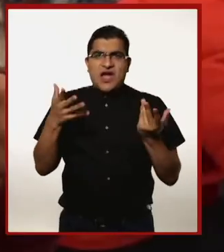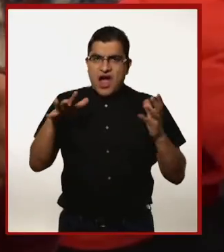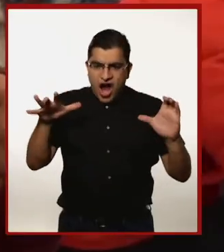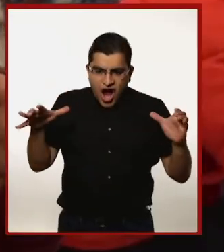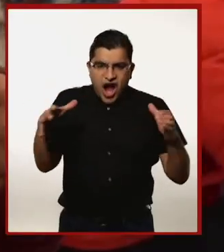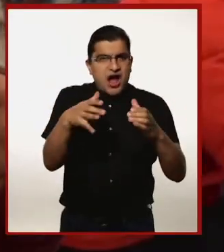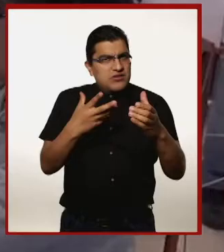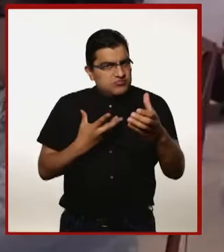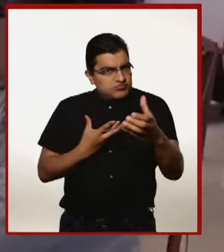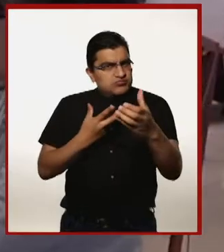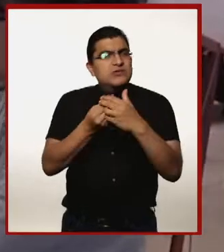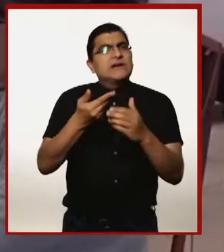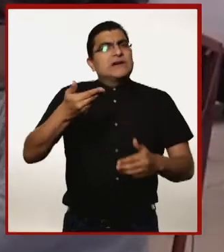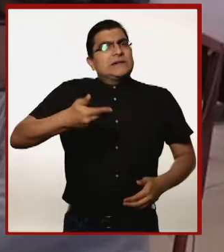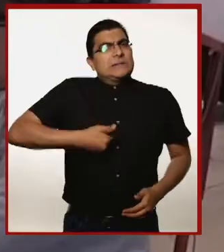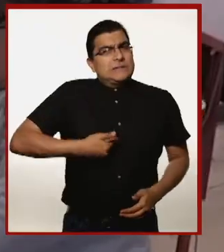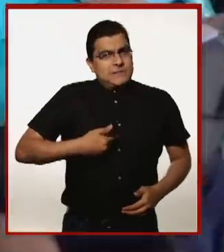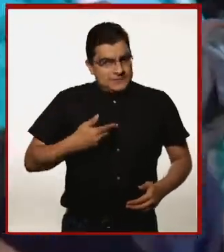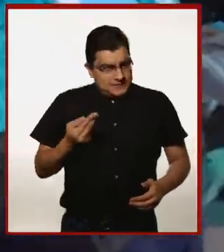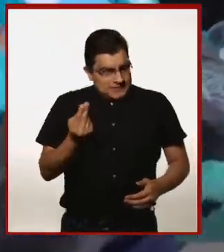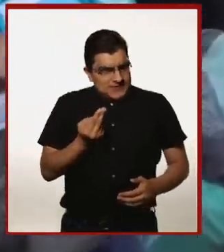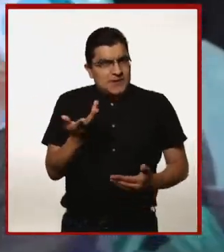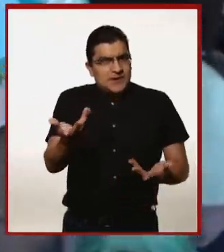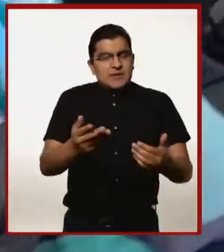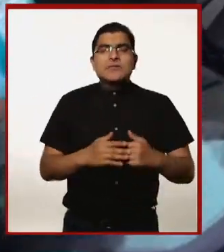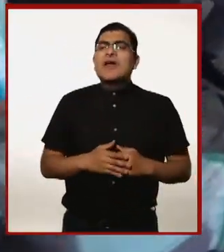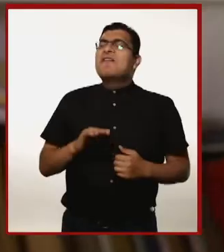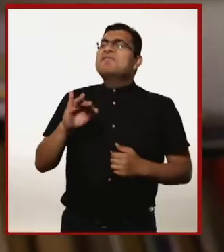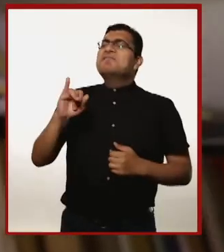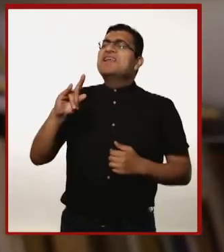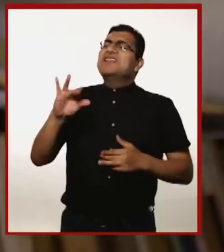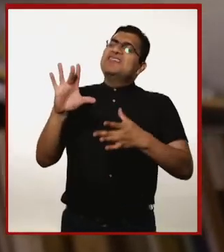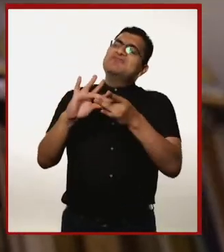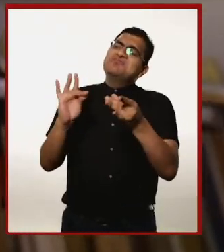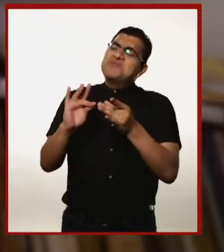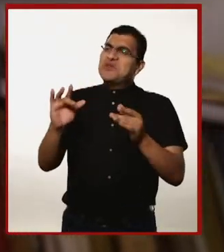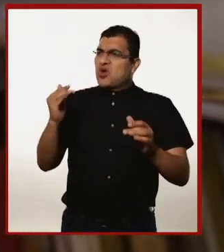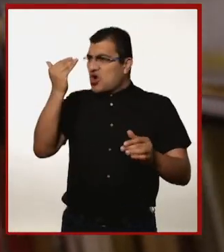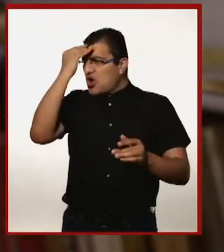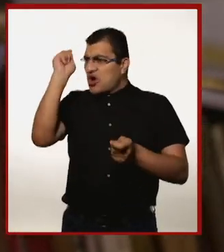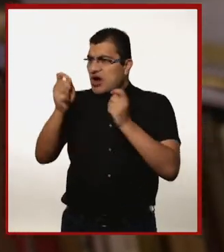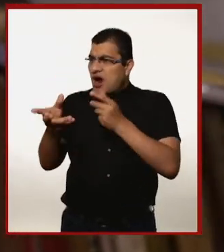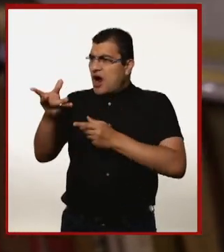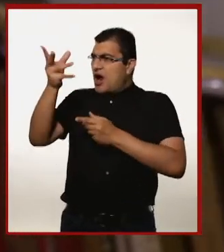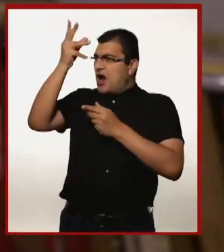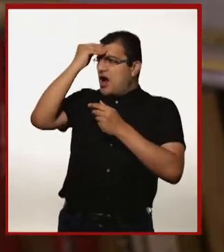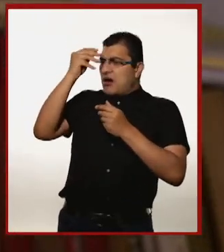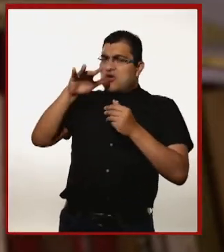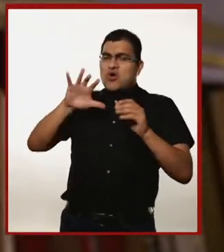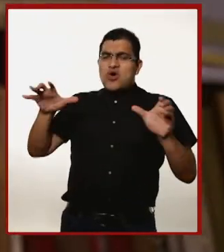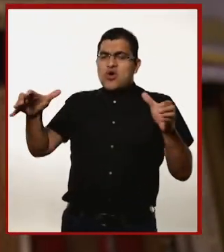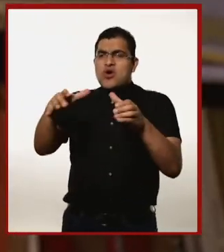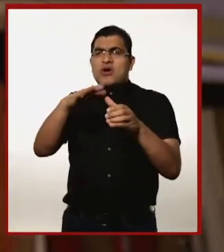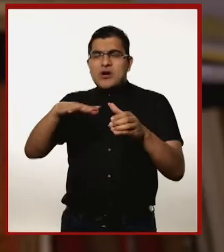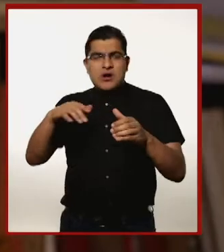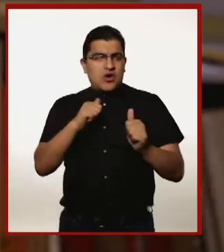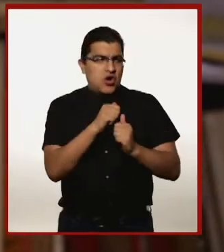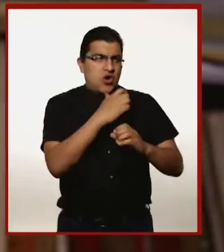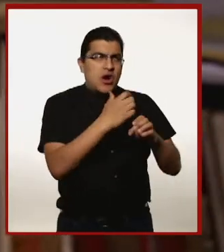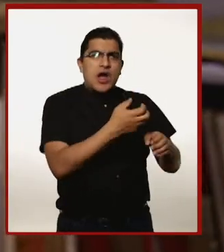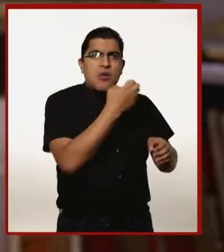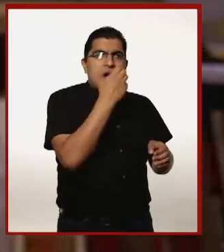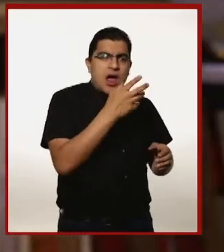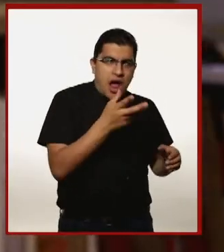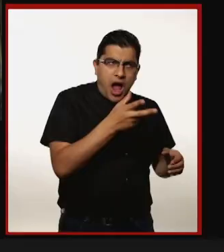esa comunidad nos pide, nos requiere también. Felicitas, ¿por qué conviene vincular los conocimientos que construimos en la comunidad con